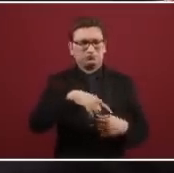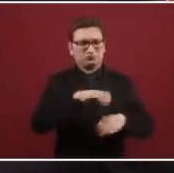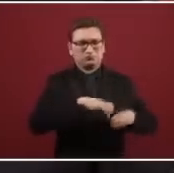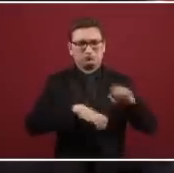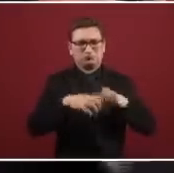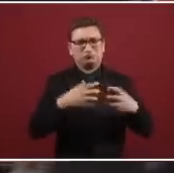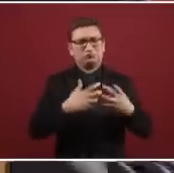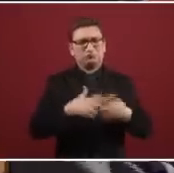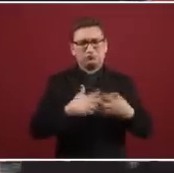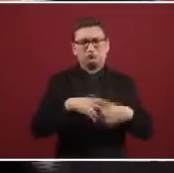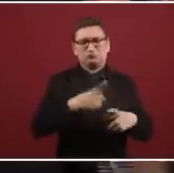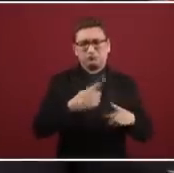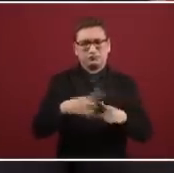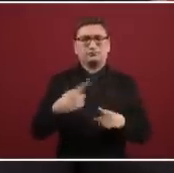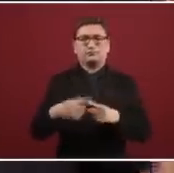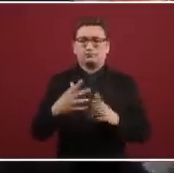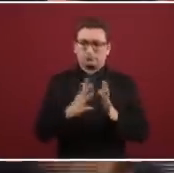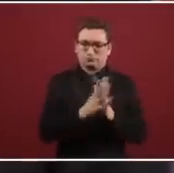Además que